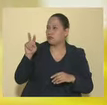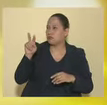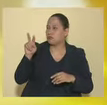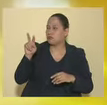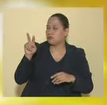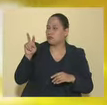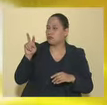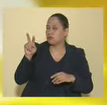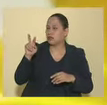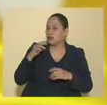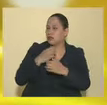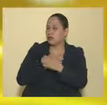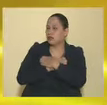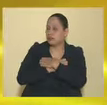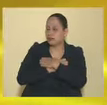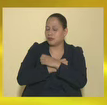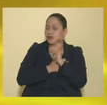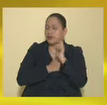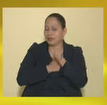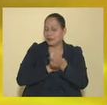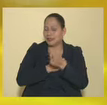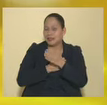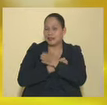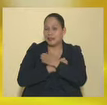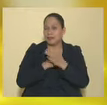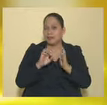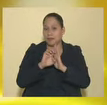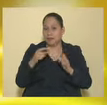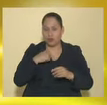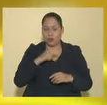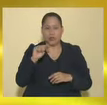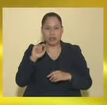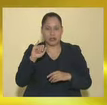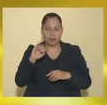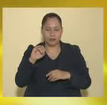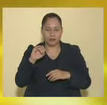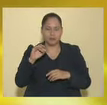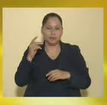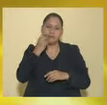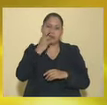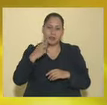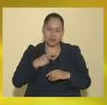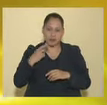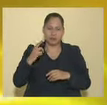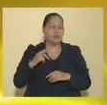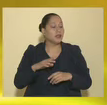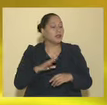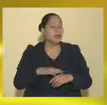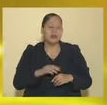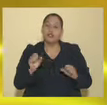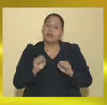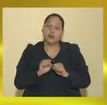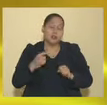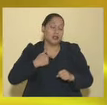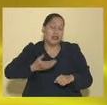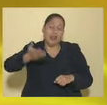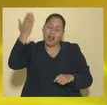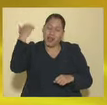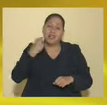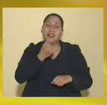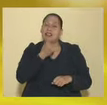estamos llamando educación. Ejemplo, yo tengo un tío que me decía, ay, sobrino, yo cuando era niño,